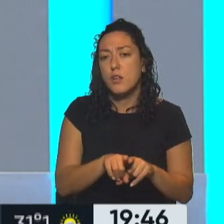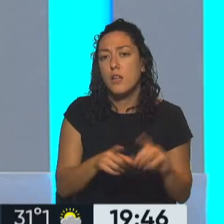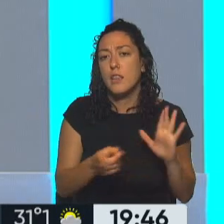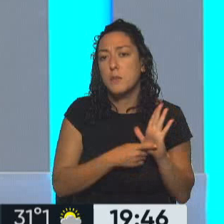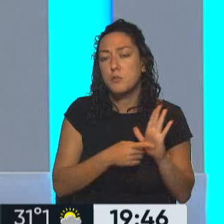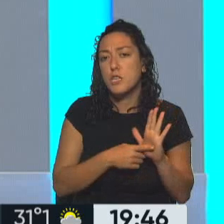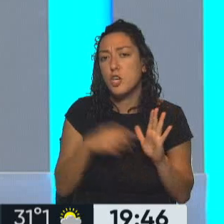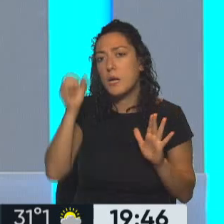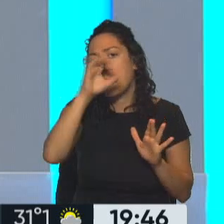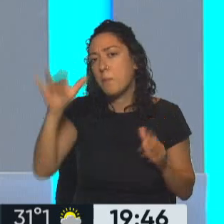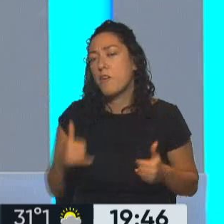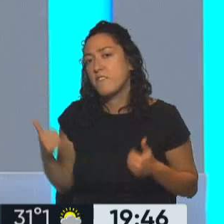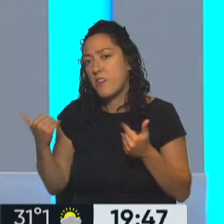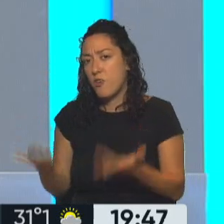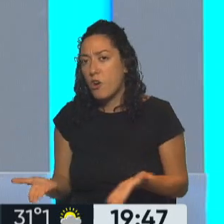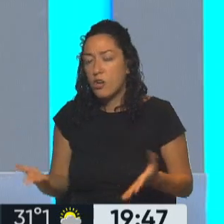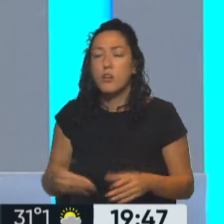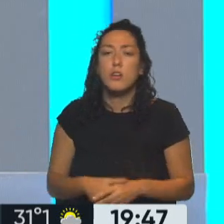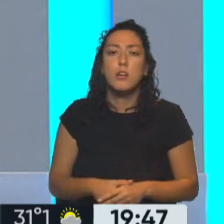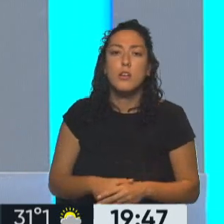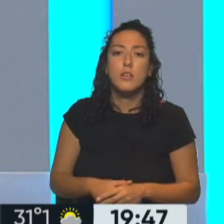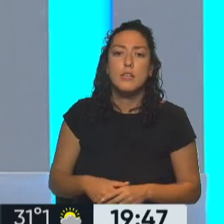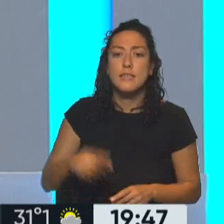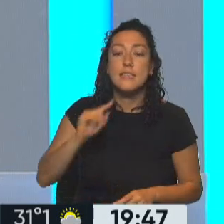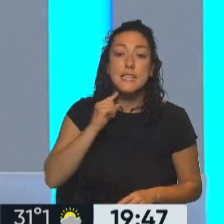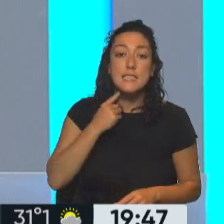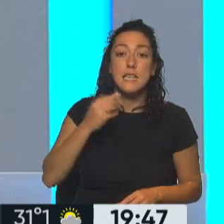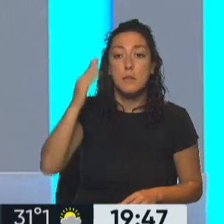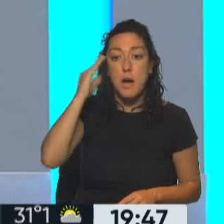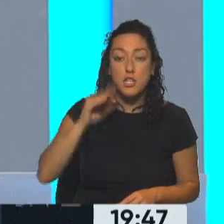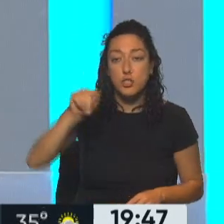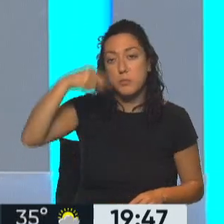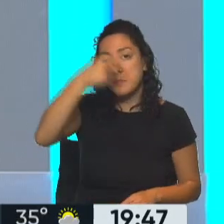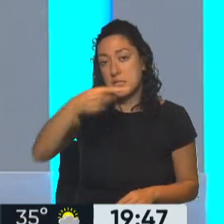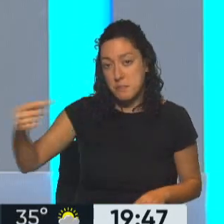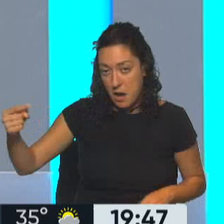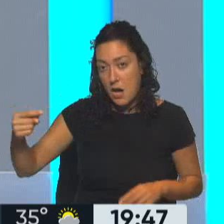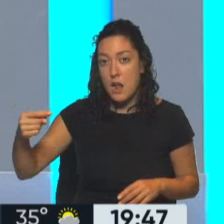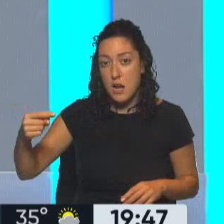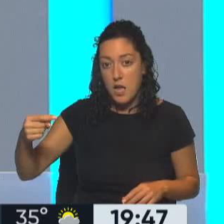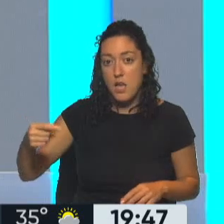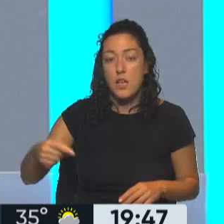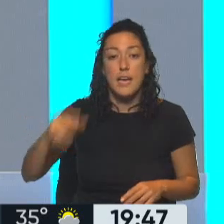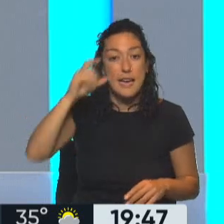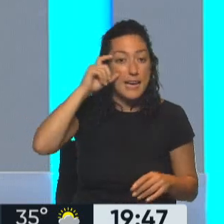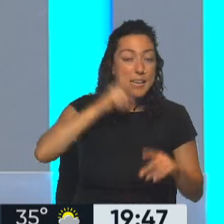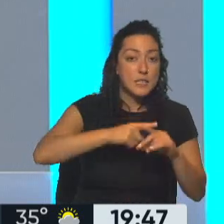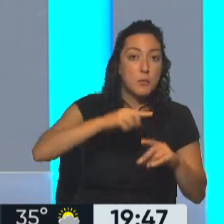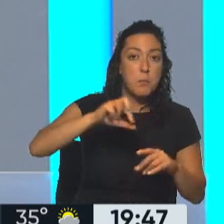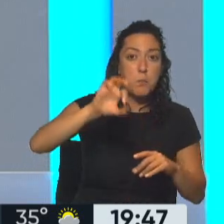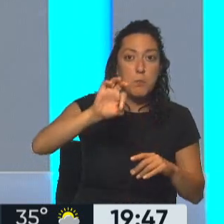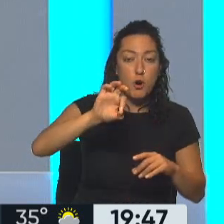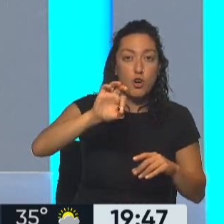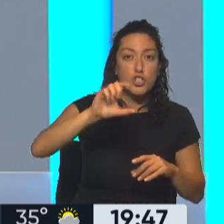a favor del campo después del 13 de marzo la semana que viene la semana que viene después chacra mañana empieza la expo chacra